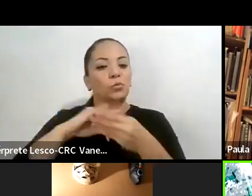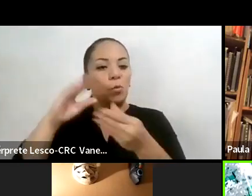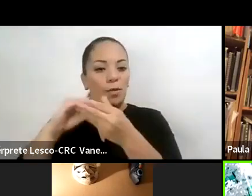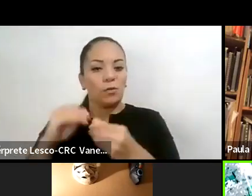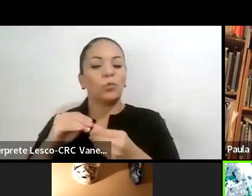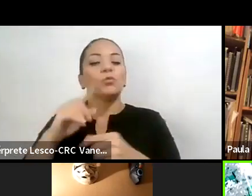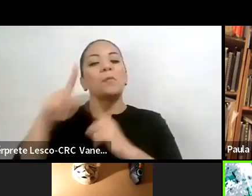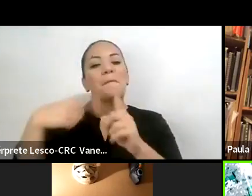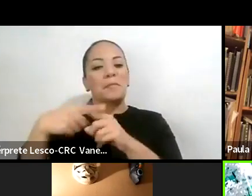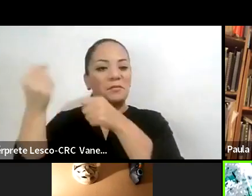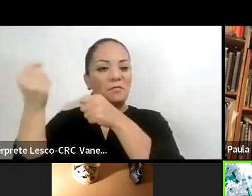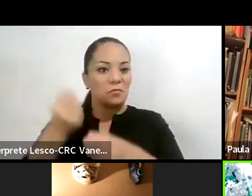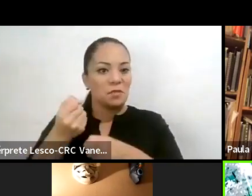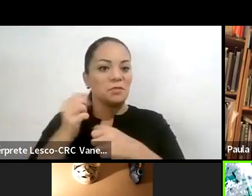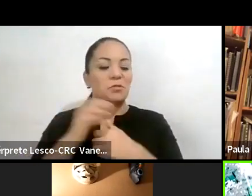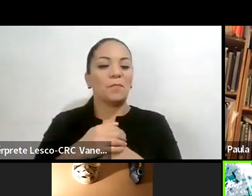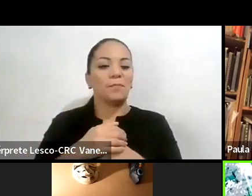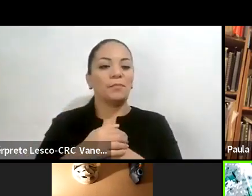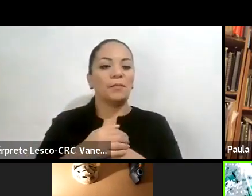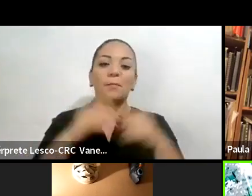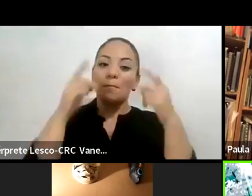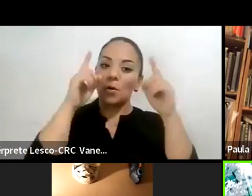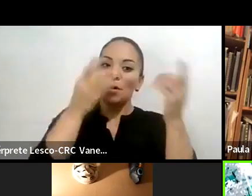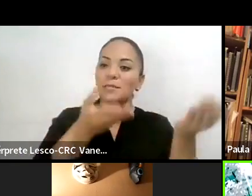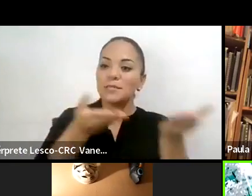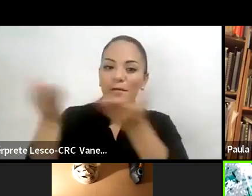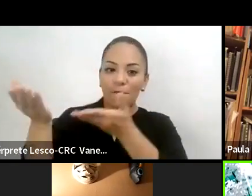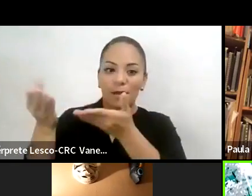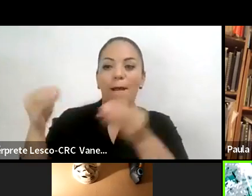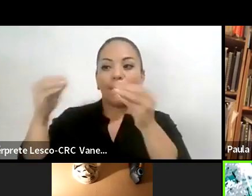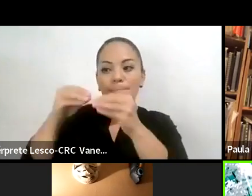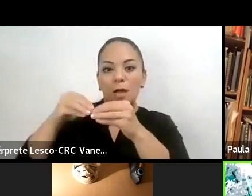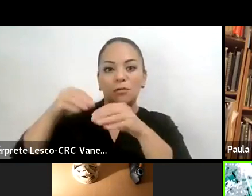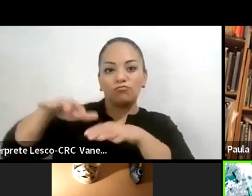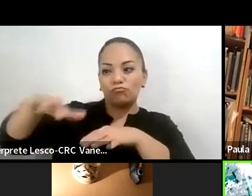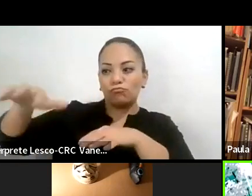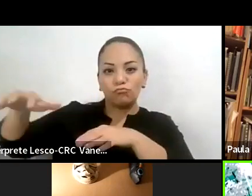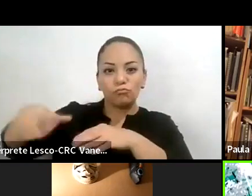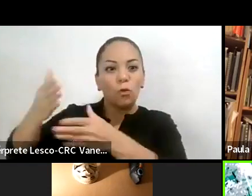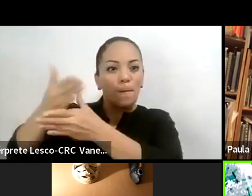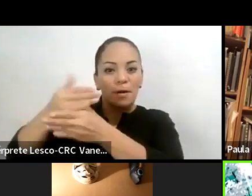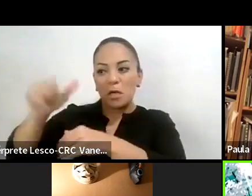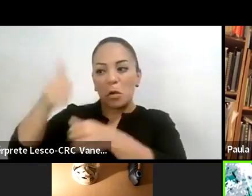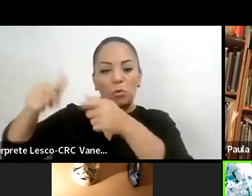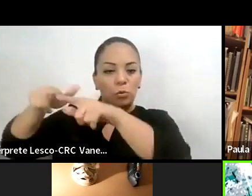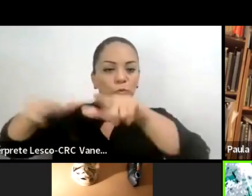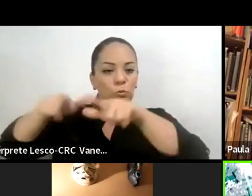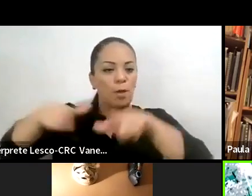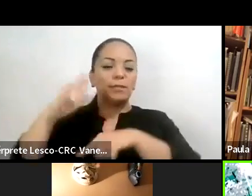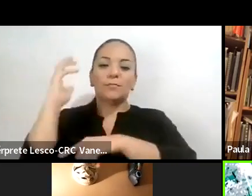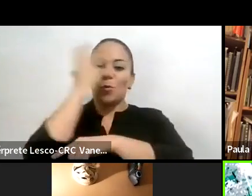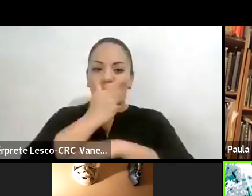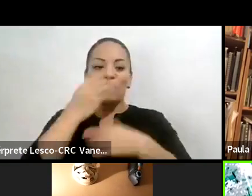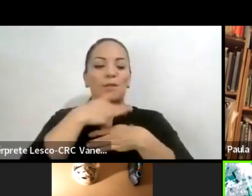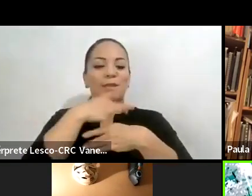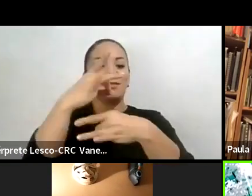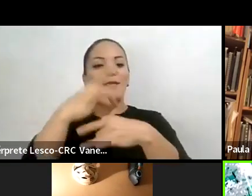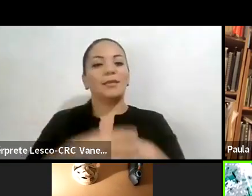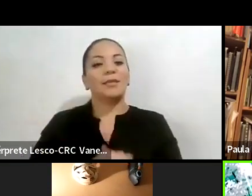fundación para poderlos llevar a todavía más espacios, ¿verdad? Sería sería algo bonito y muy